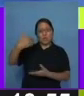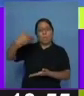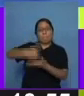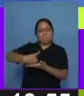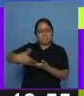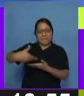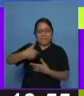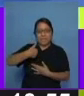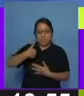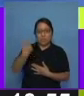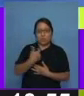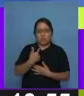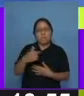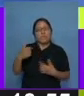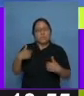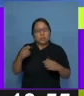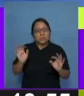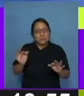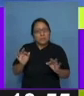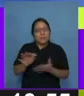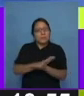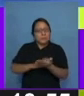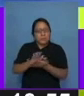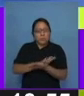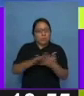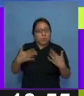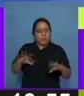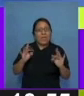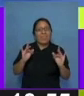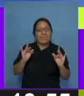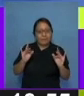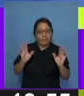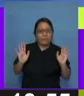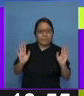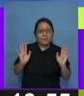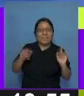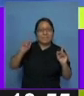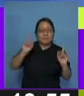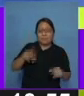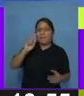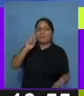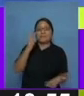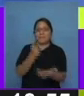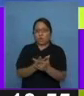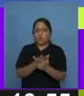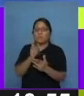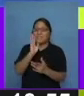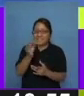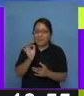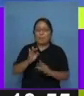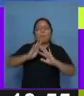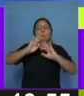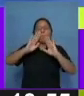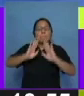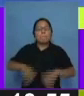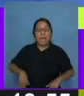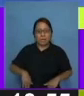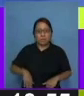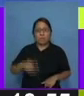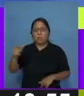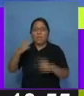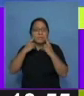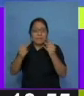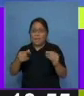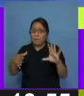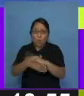nosotros haciéndonos eco de la situación difícil que se vive y reconociendo que es un paro, un reclamo